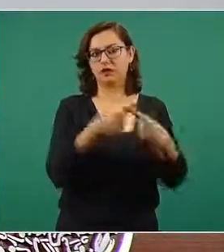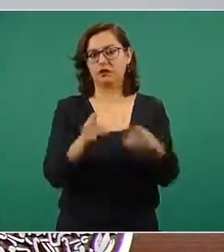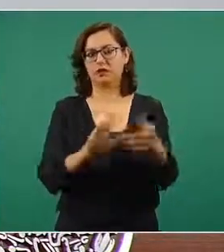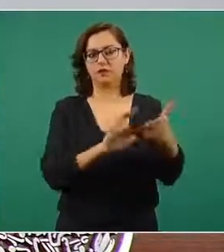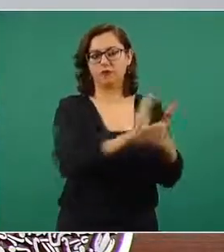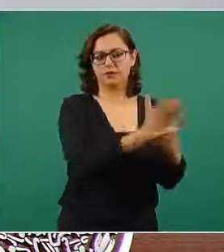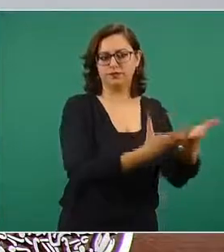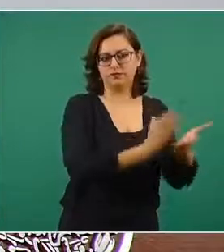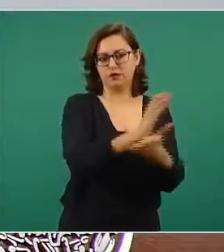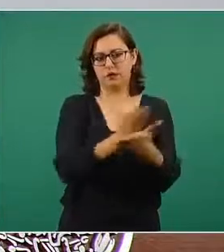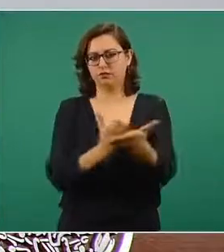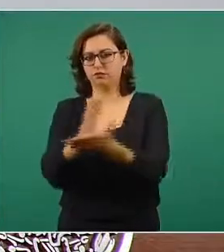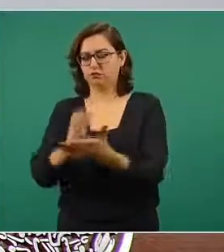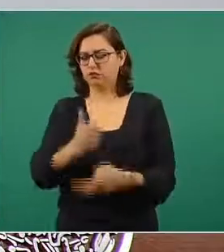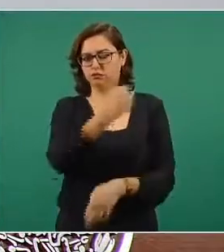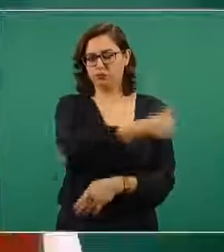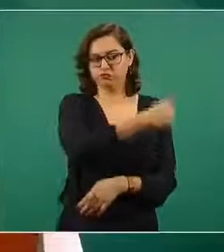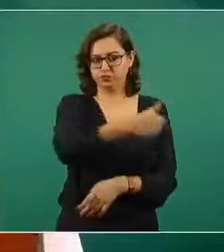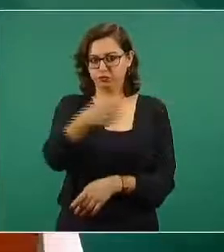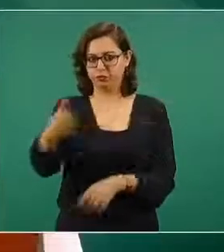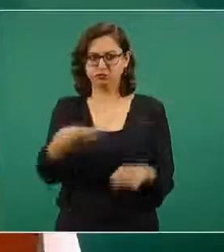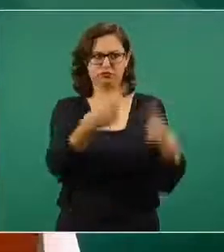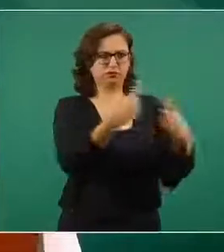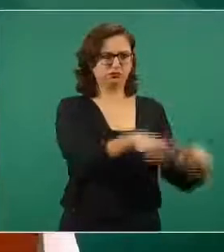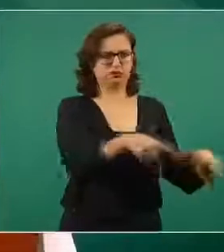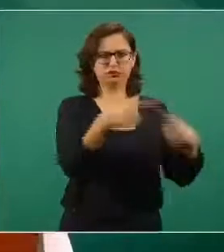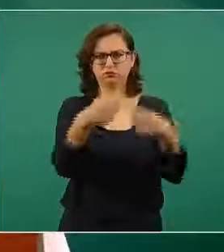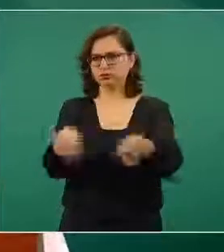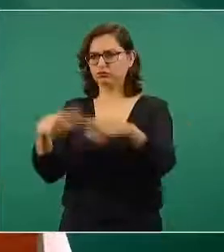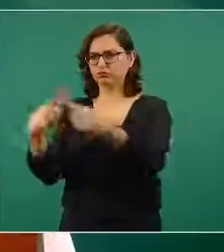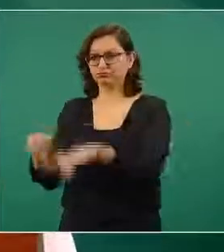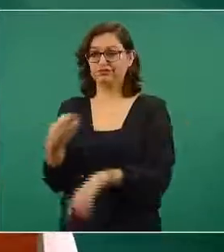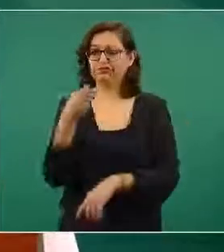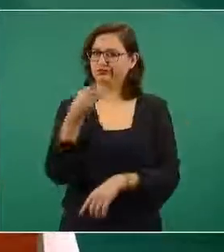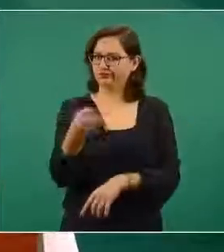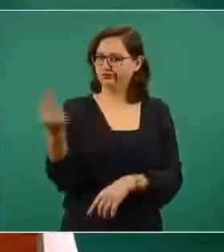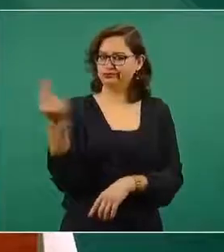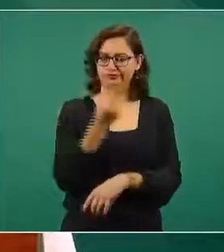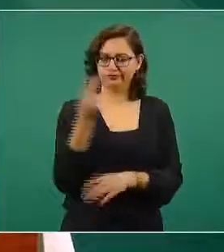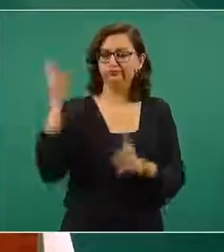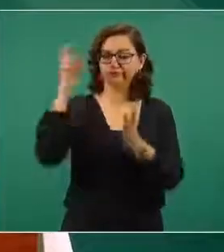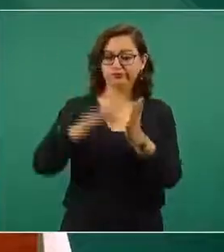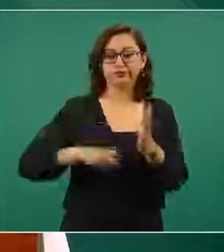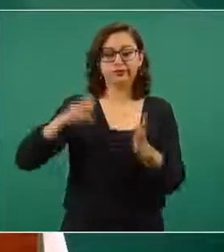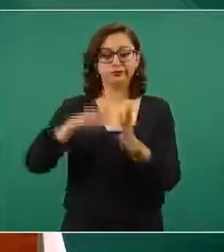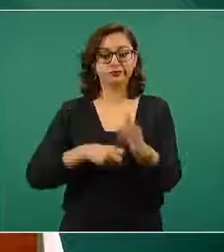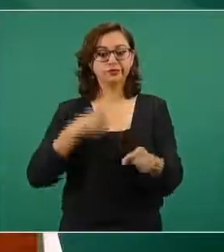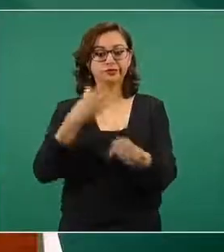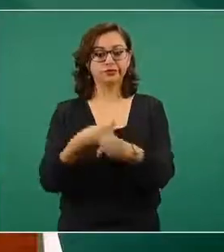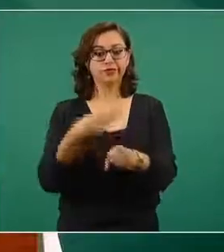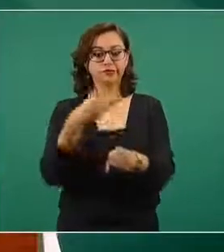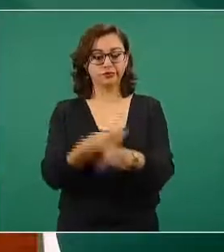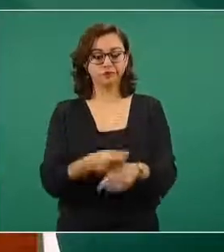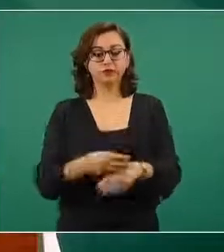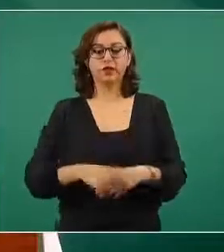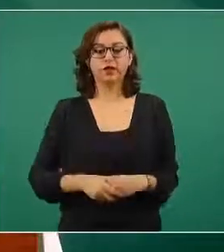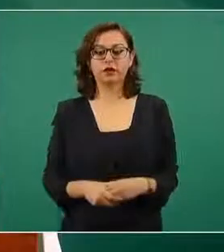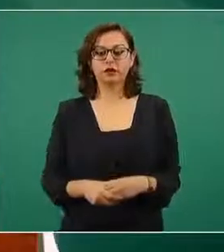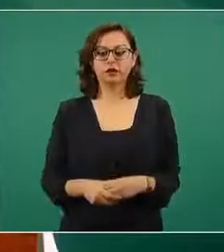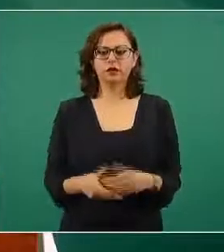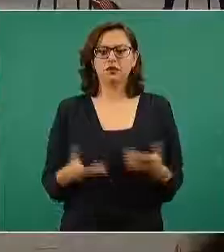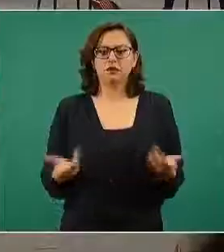eso hemos estado trabajando. Con base en estos datos, se trabajó intensamente en